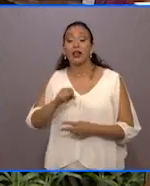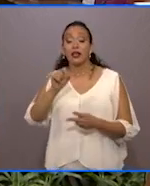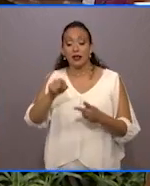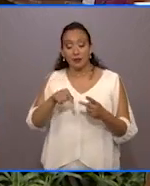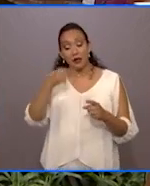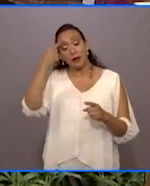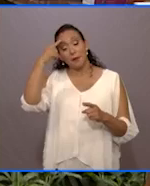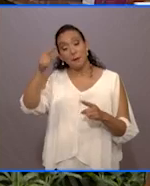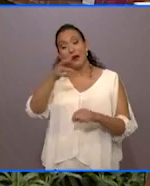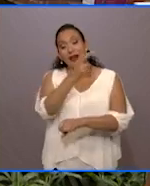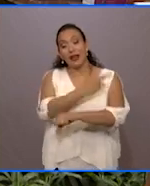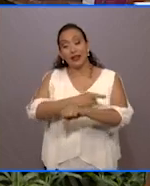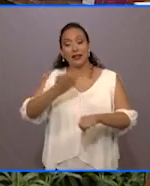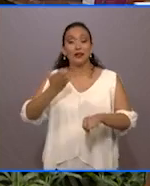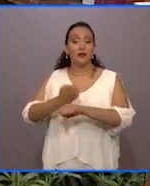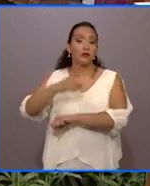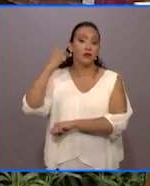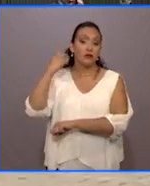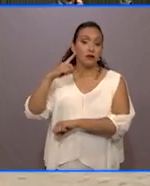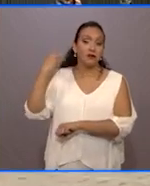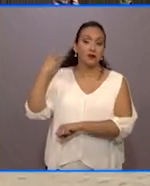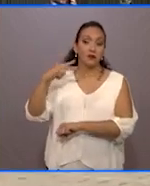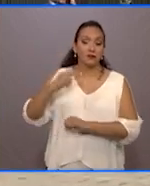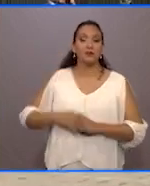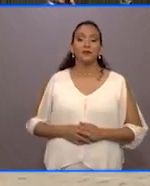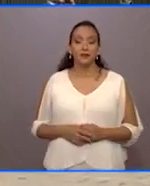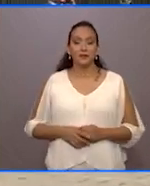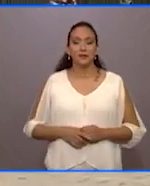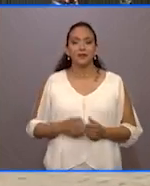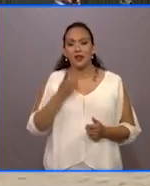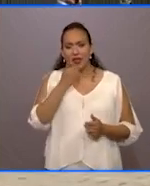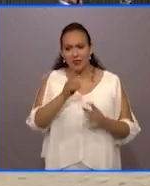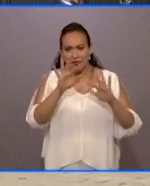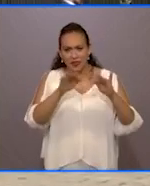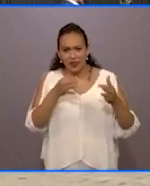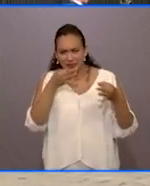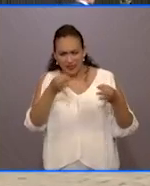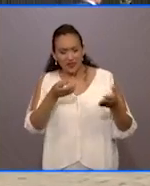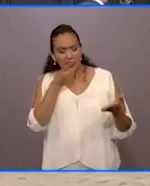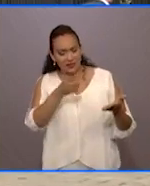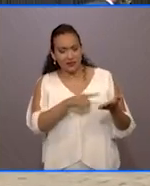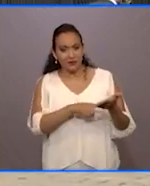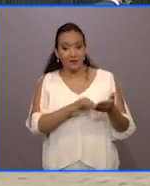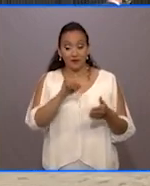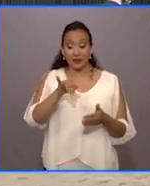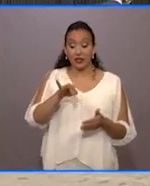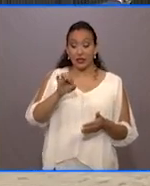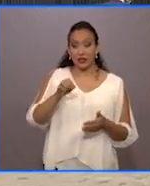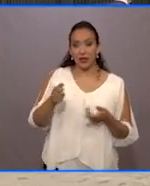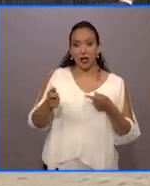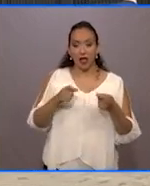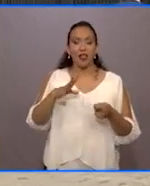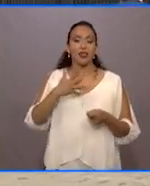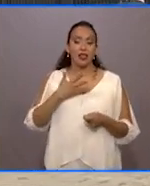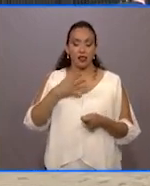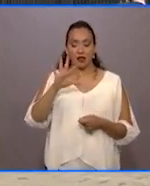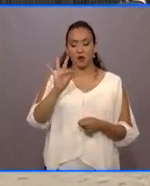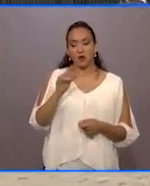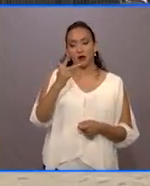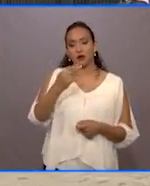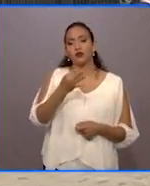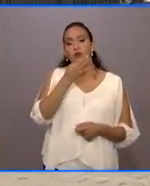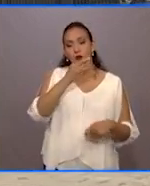proceso ordinario en Durango y Veracruz. El acuerdo establecía que el INE administraría los 48 minutos que